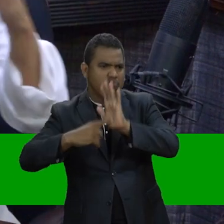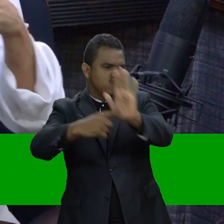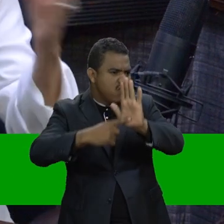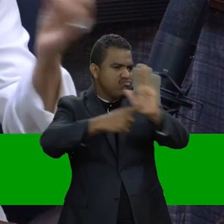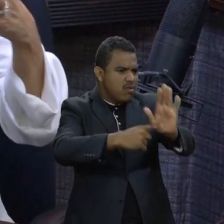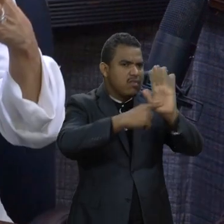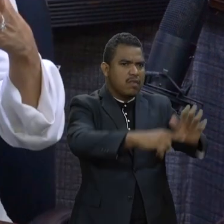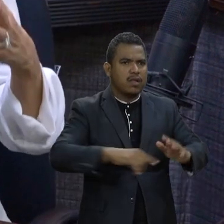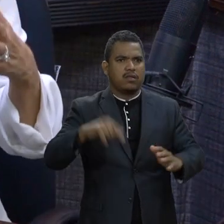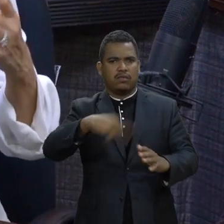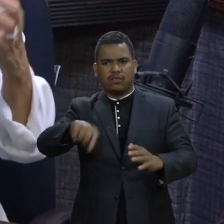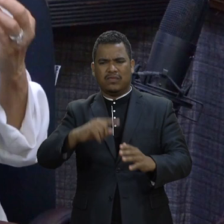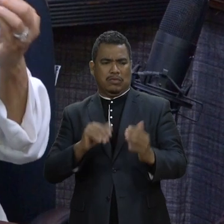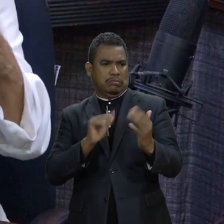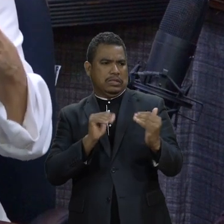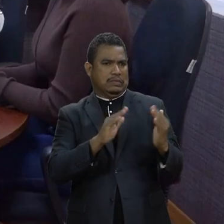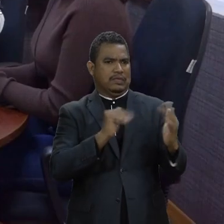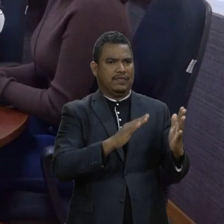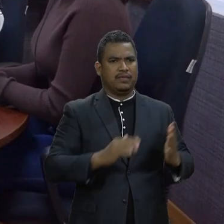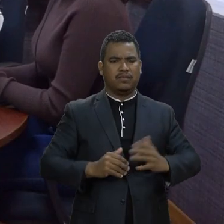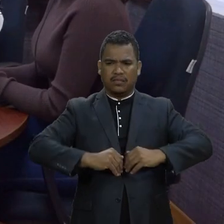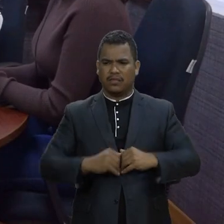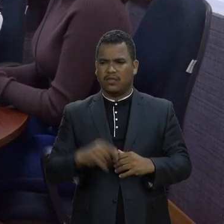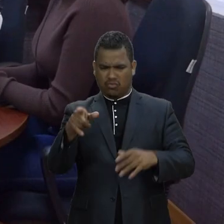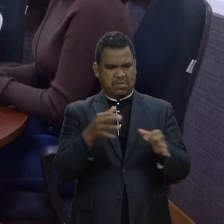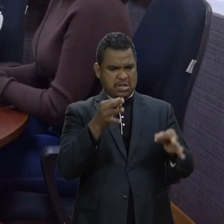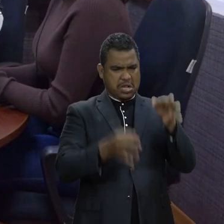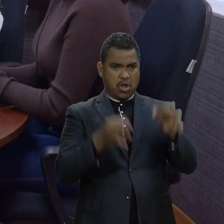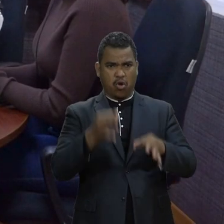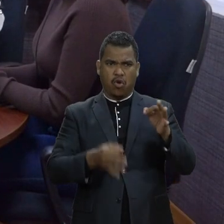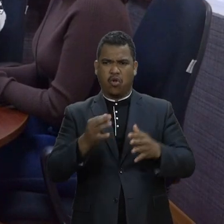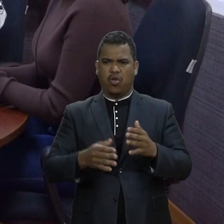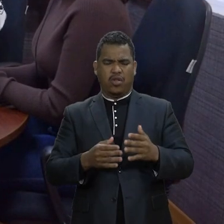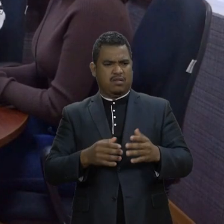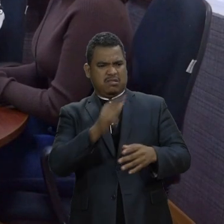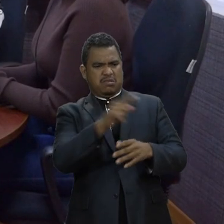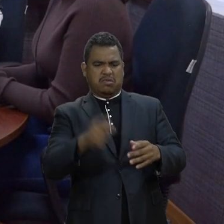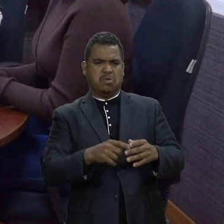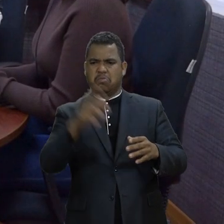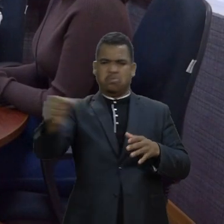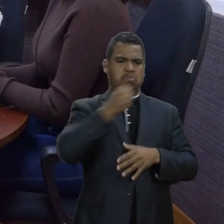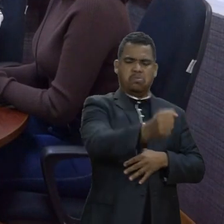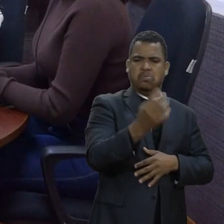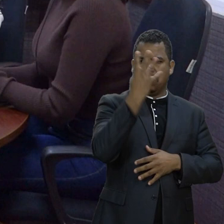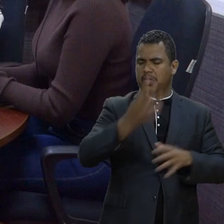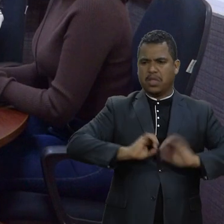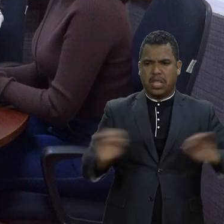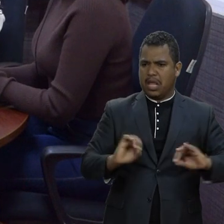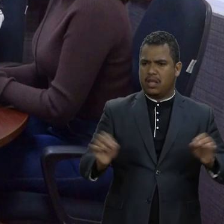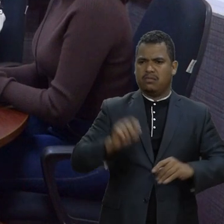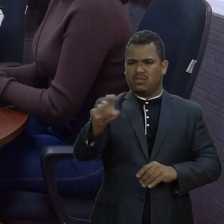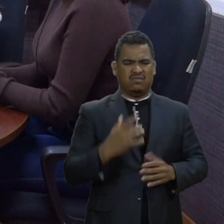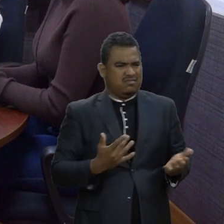le dan toda la información. En ese sentido, se les es fácil. Ahora, ¿qué se le hace difícil a ellos? Que